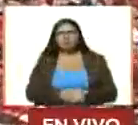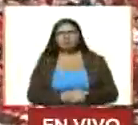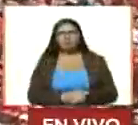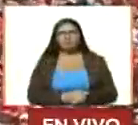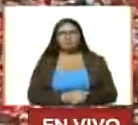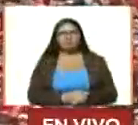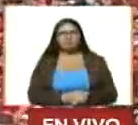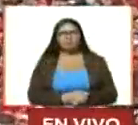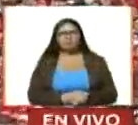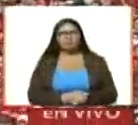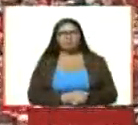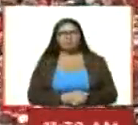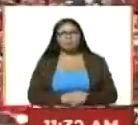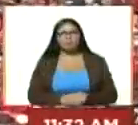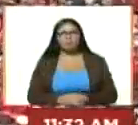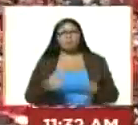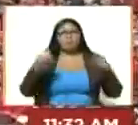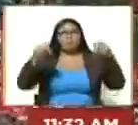Hoy,